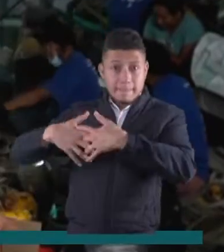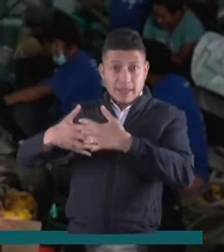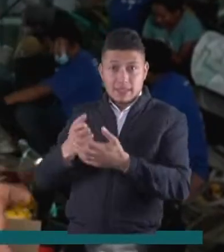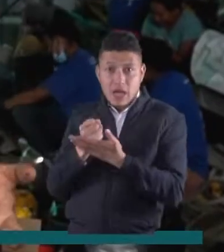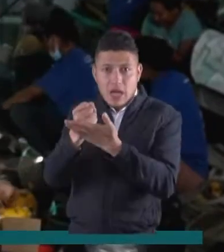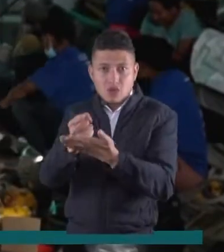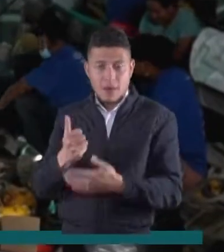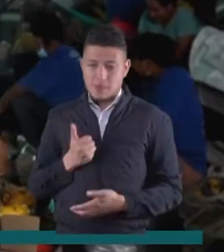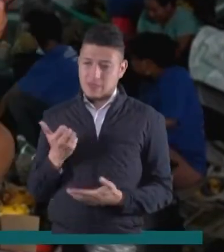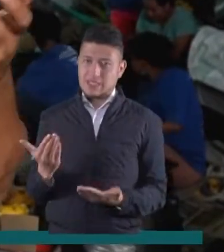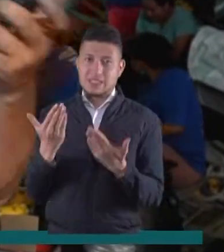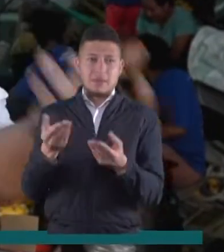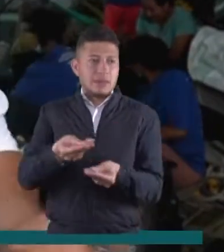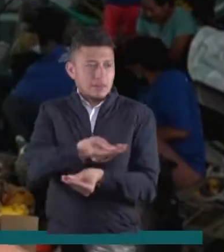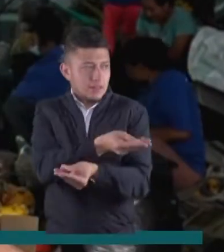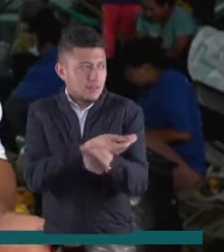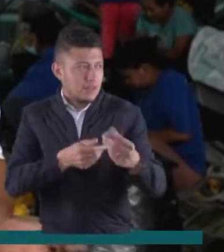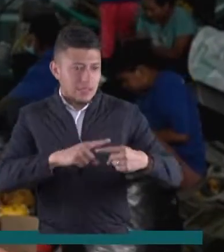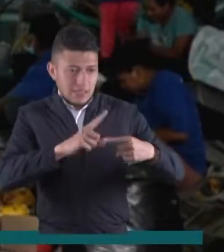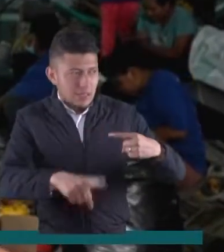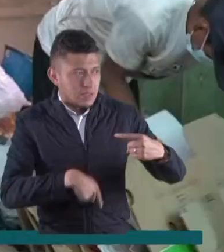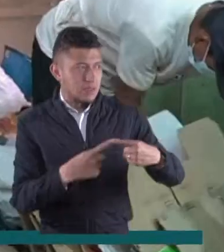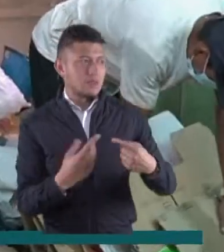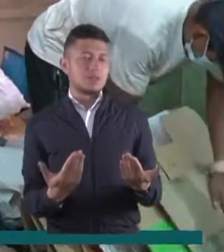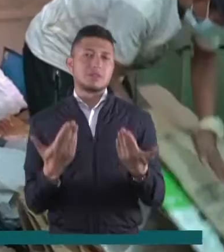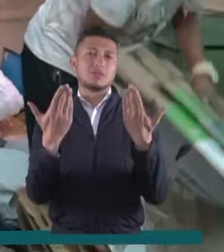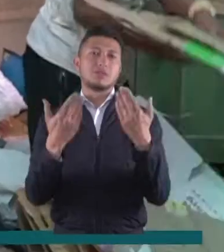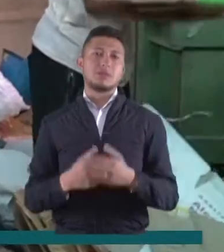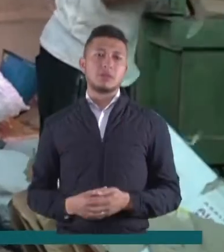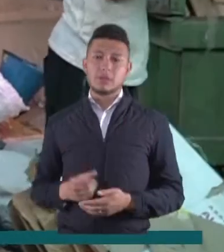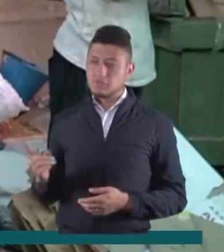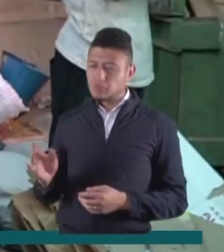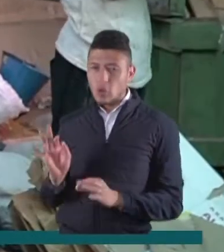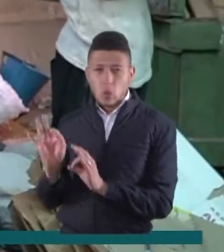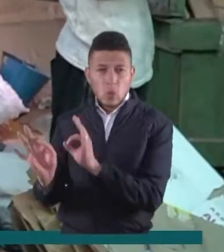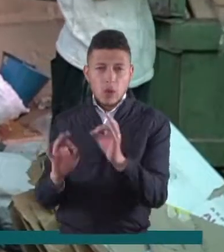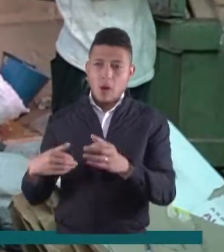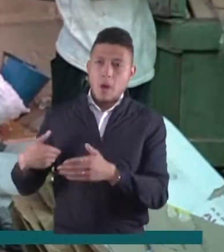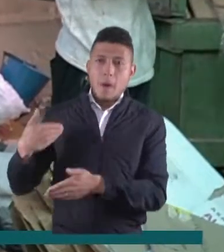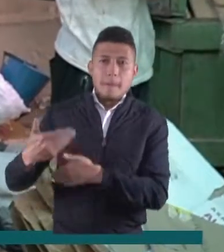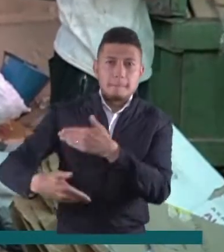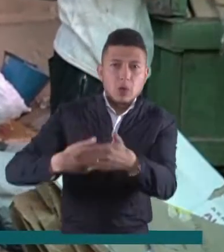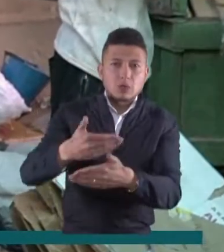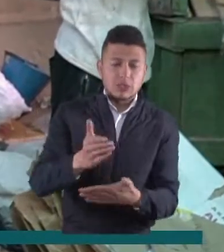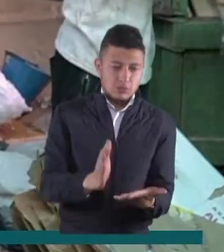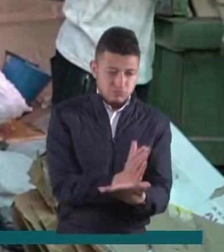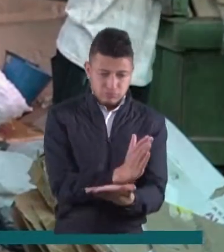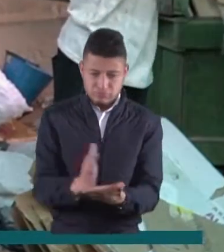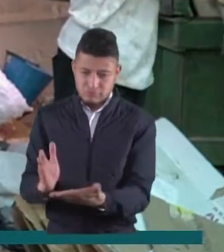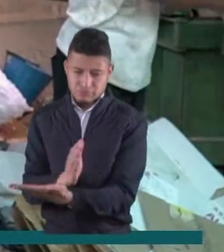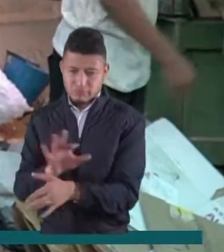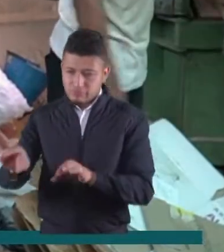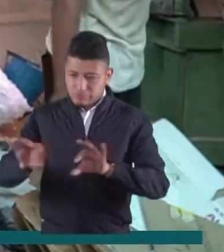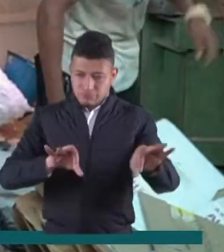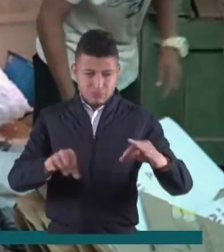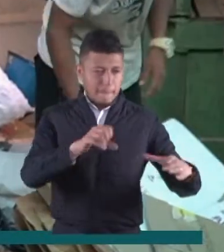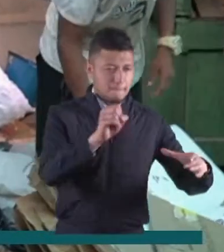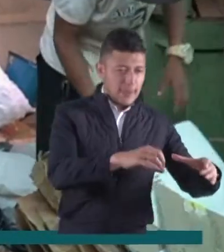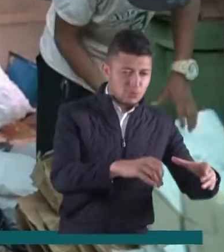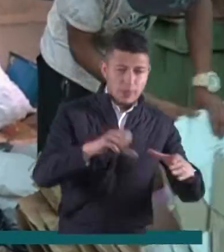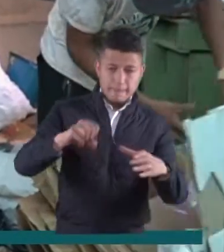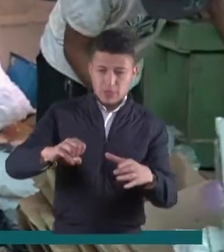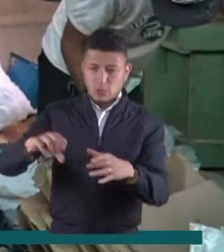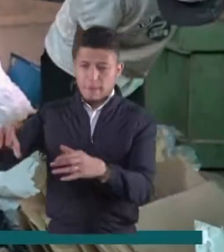con el tema de aprovechamiento en el tema de economía circular aquí se lleva cuidadosamente todo el proceso de separación y selección de los residuos